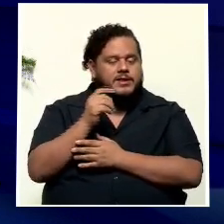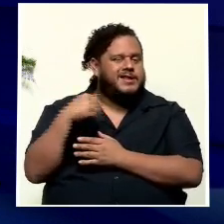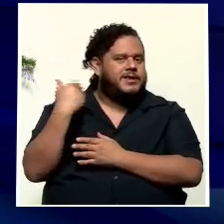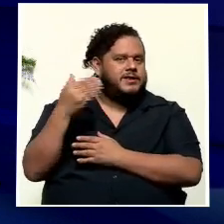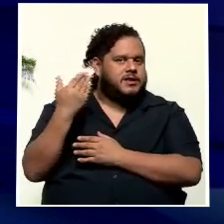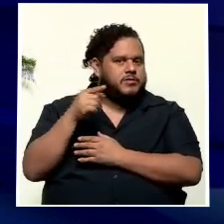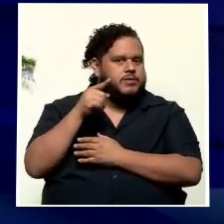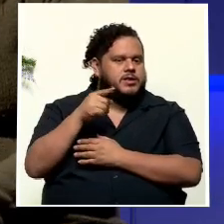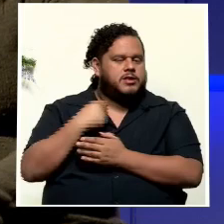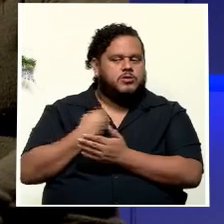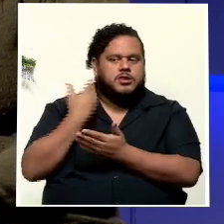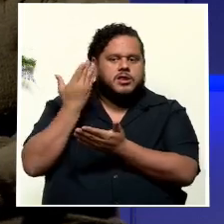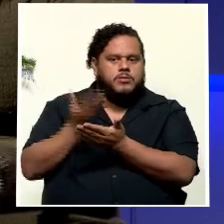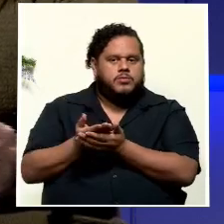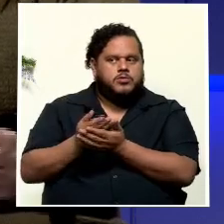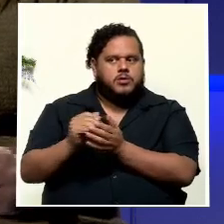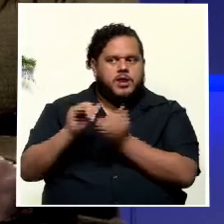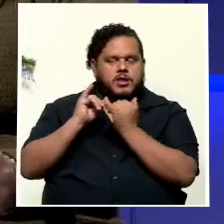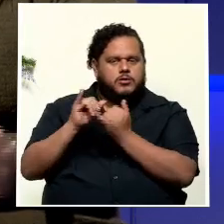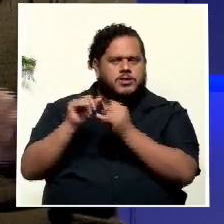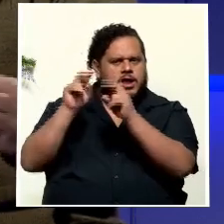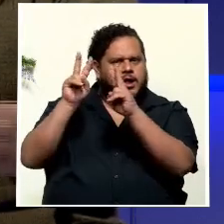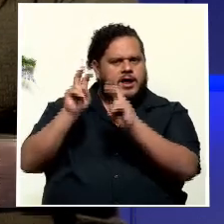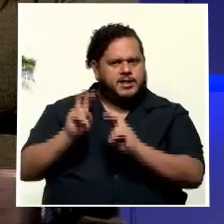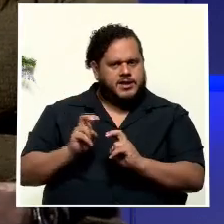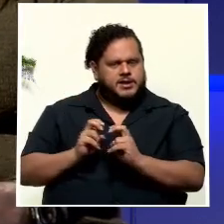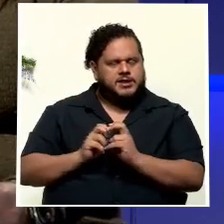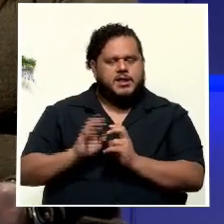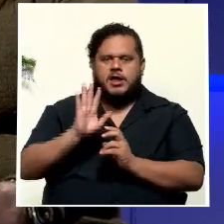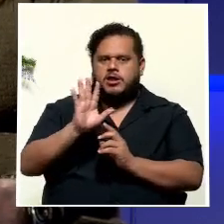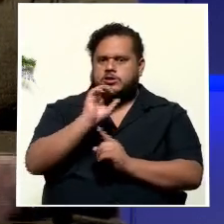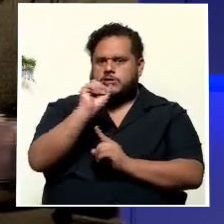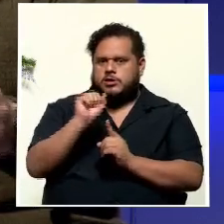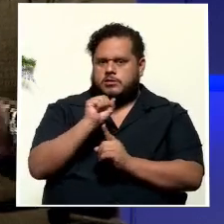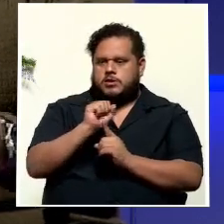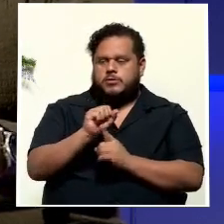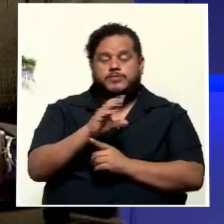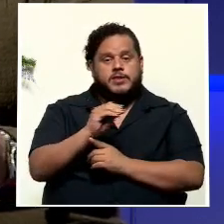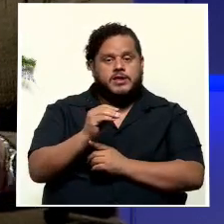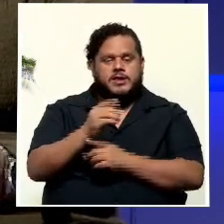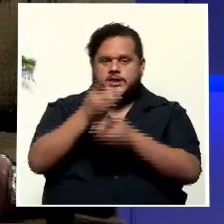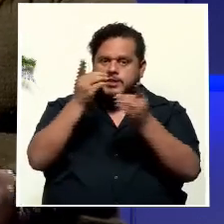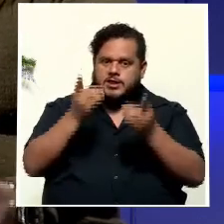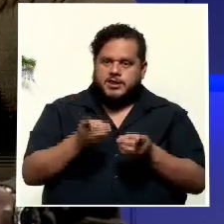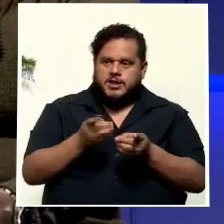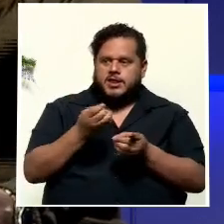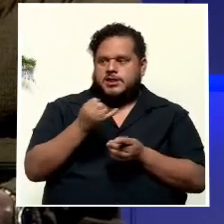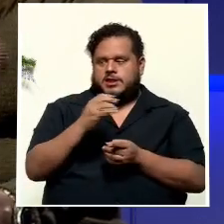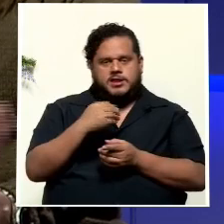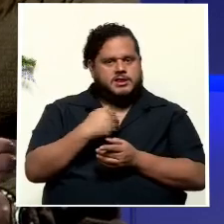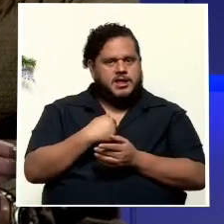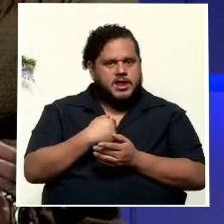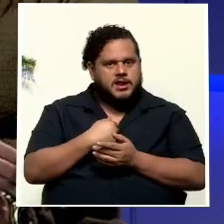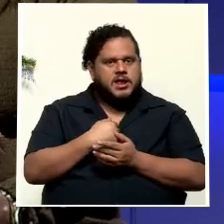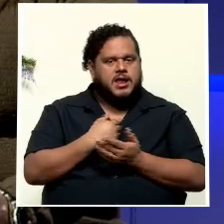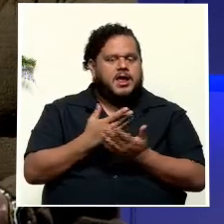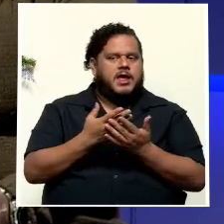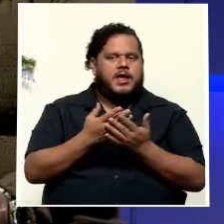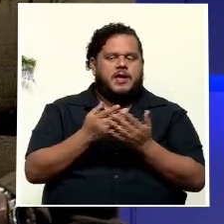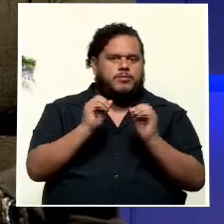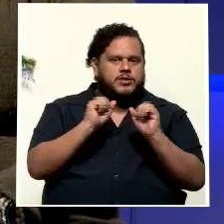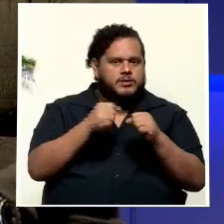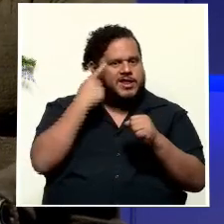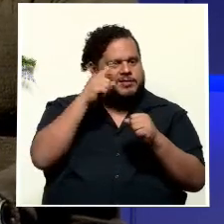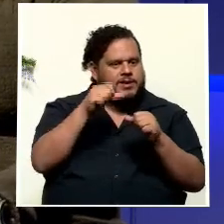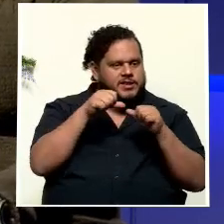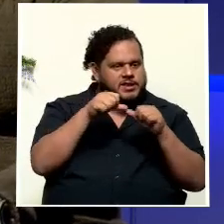de que usted puso la denuncia analiza su caso y decide si tiene méritos para continuar o no